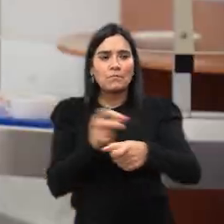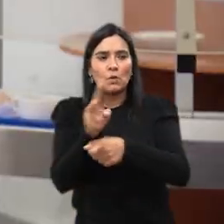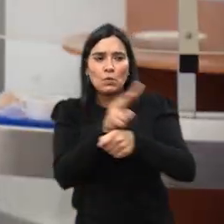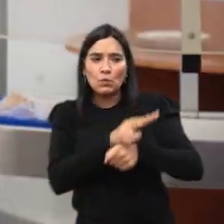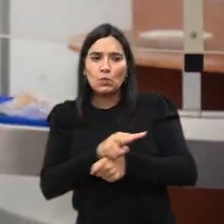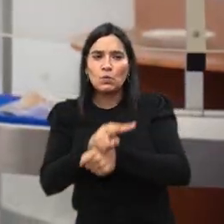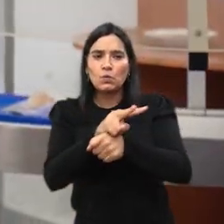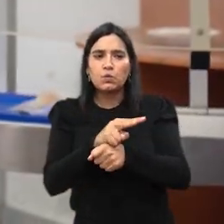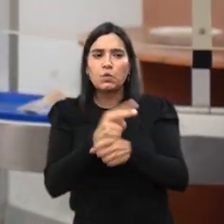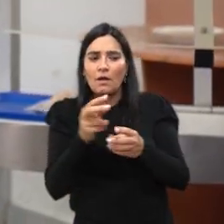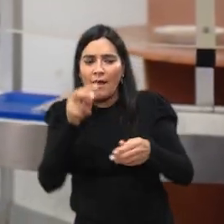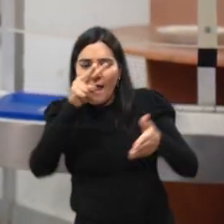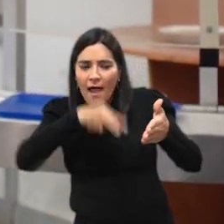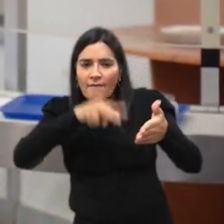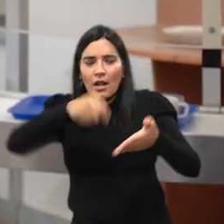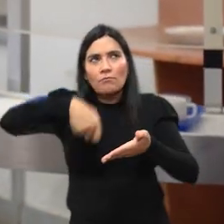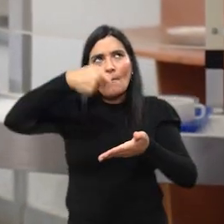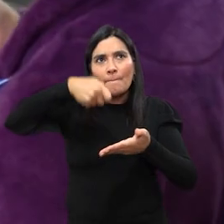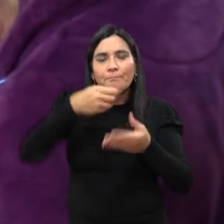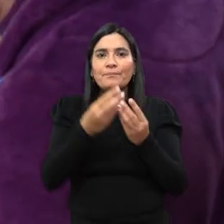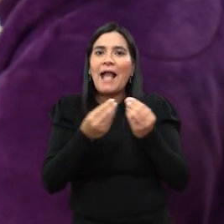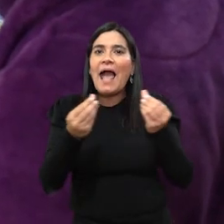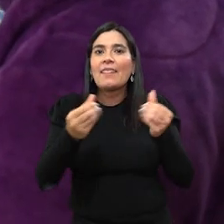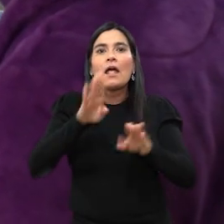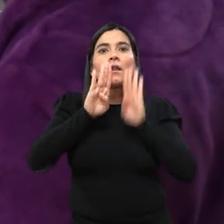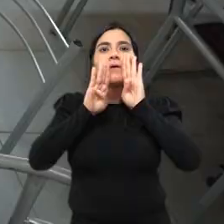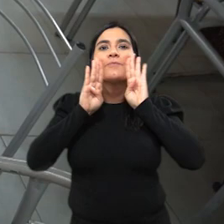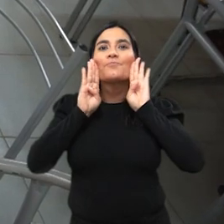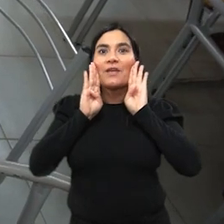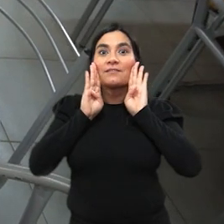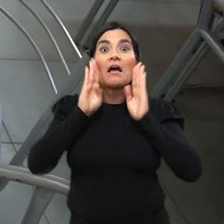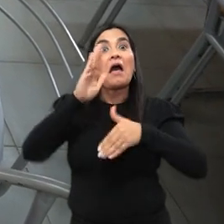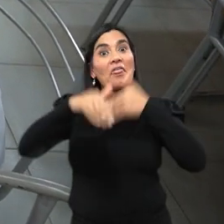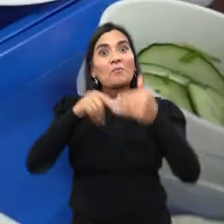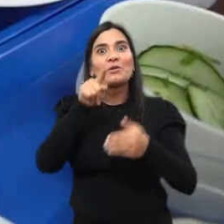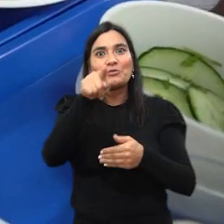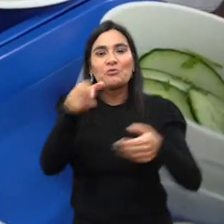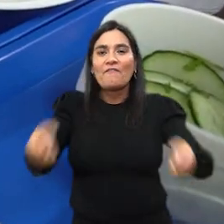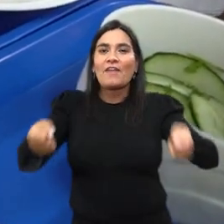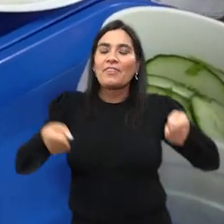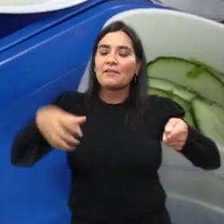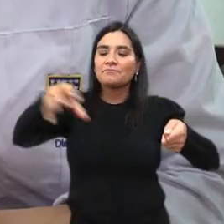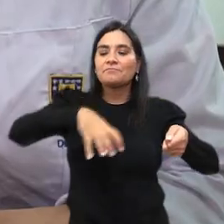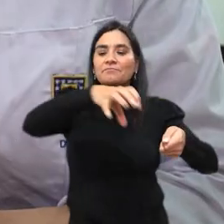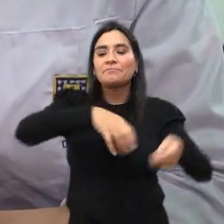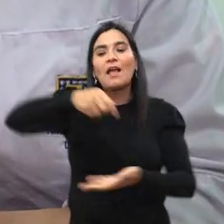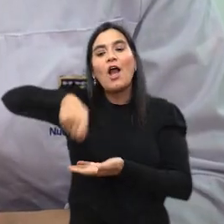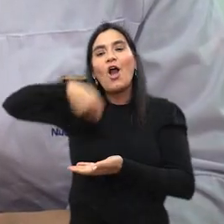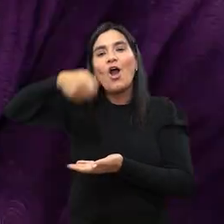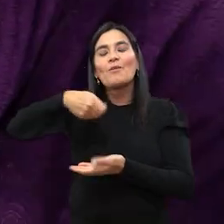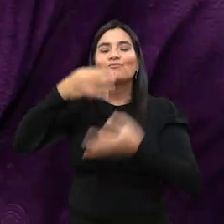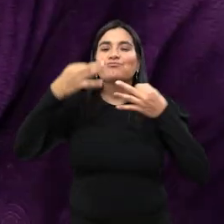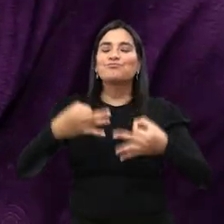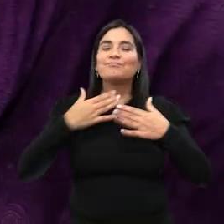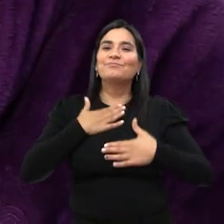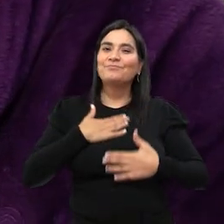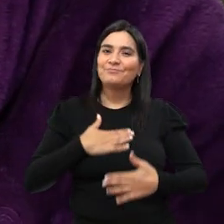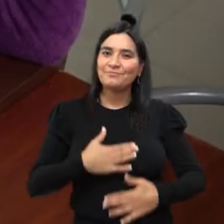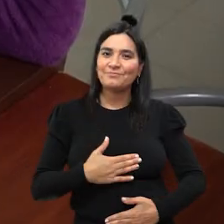estricto procedimiento de revisión y control de calidad e higiene. De esta manera, puedes consumir tus alimentos de manera